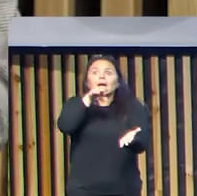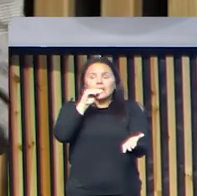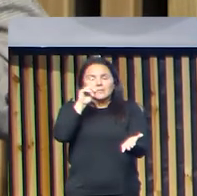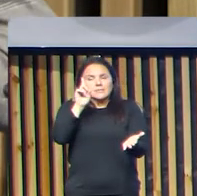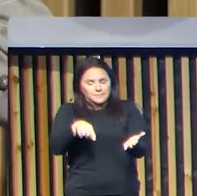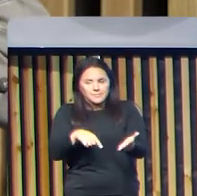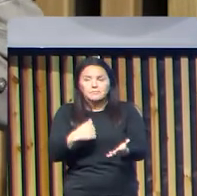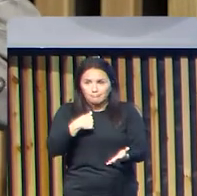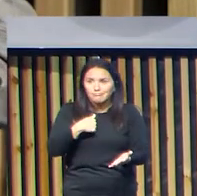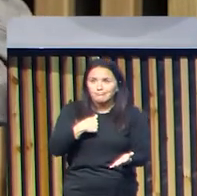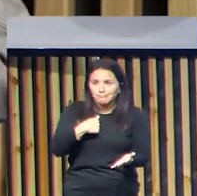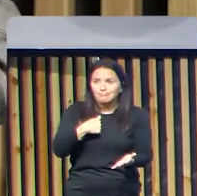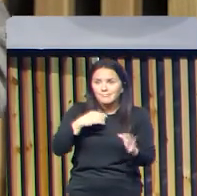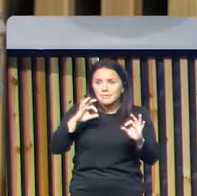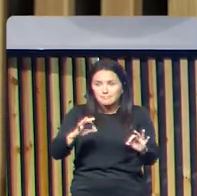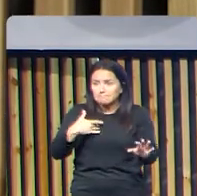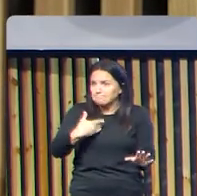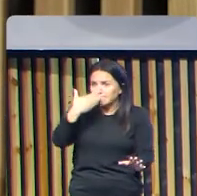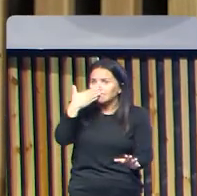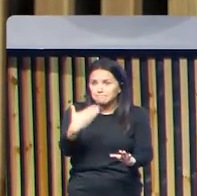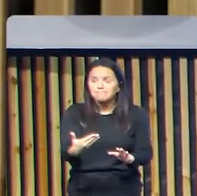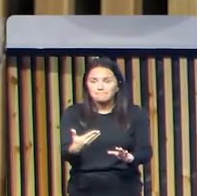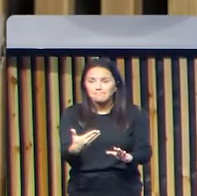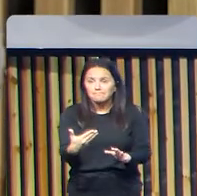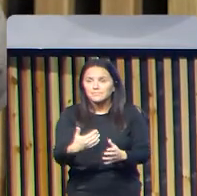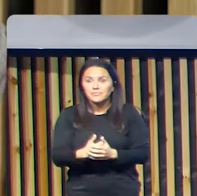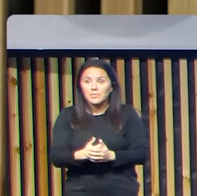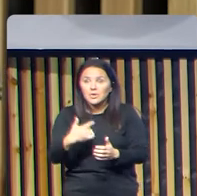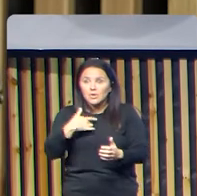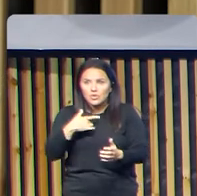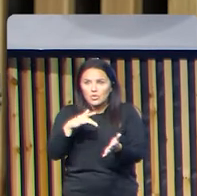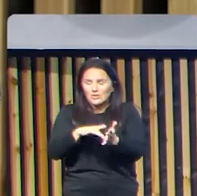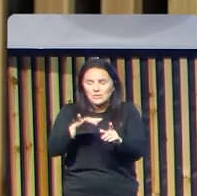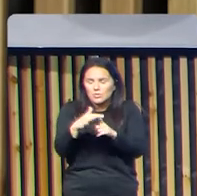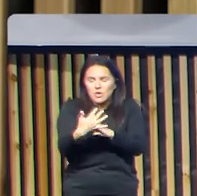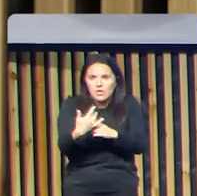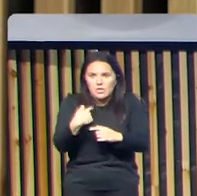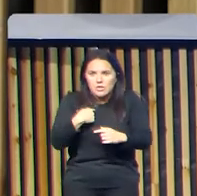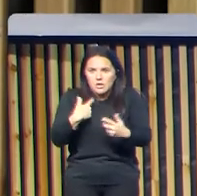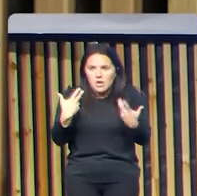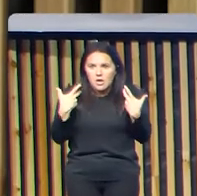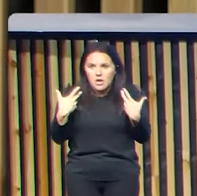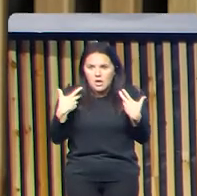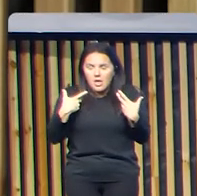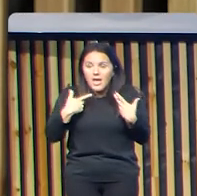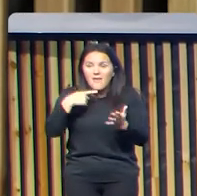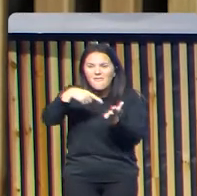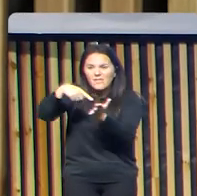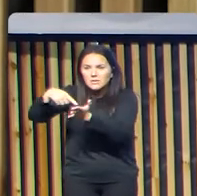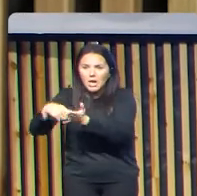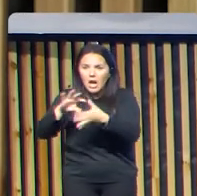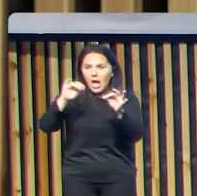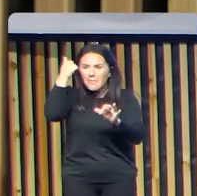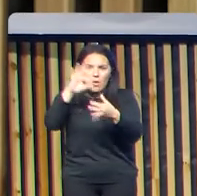a mí me ha pasado Honestamente que me dé un auténtico ataque de pánico leyendo un documento fiscal y tener que llamar